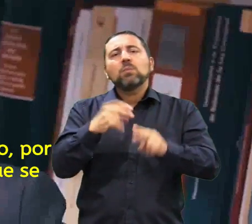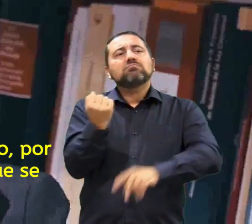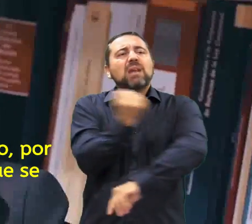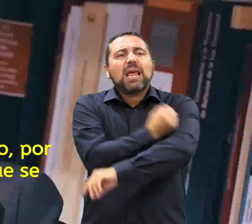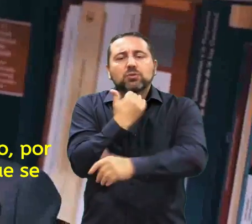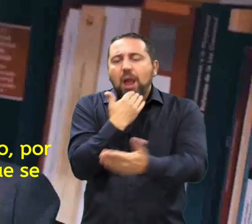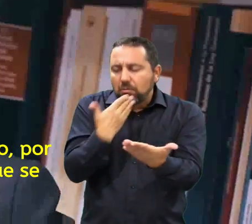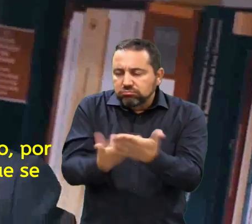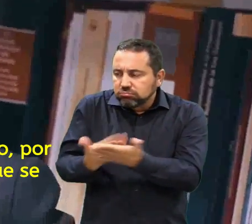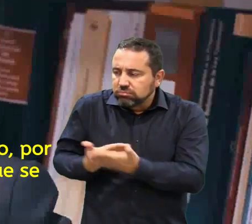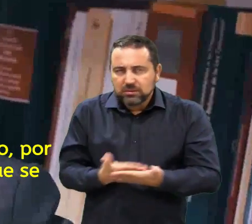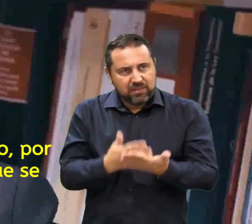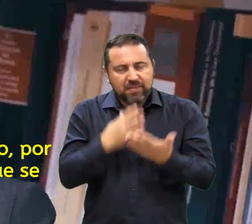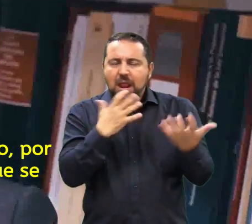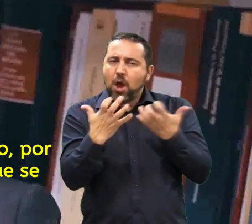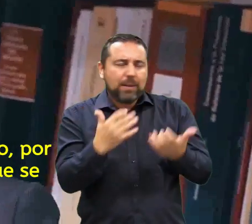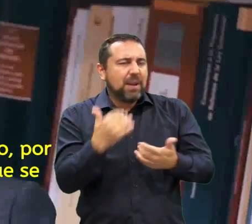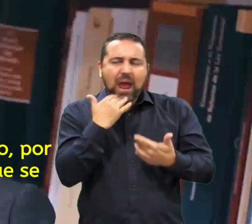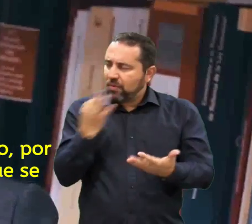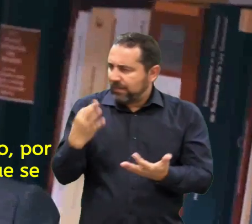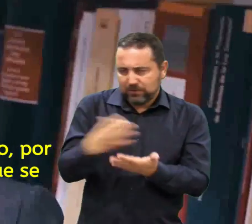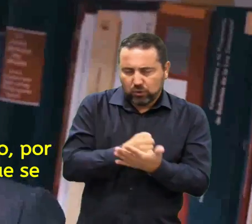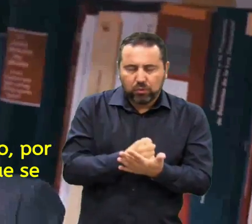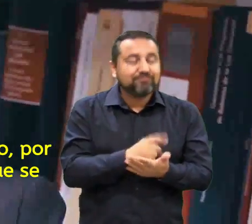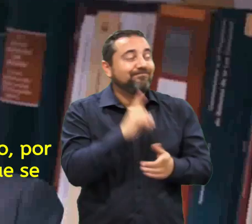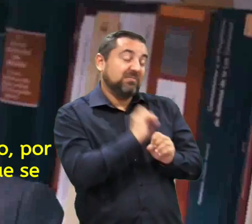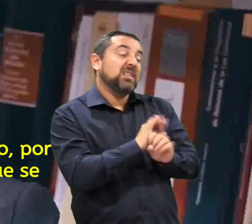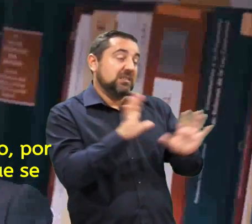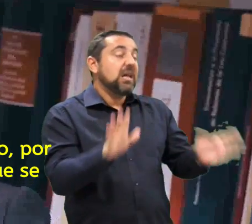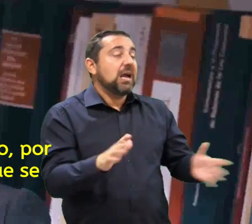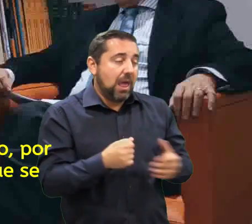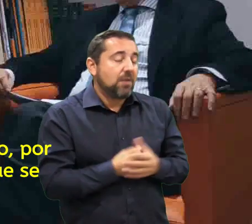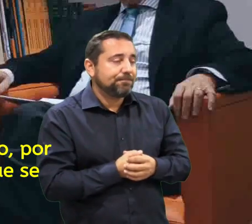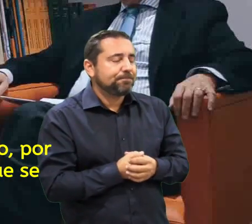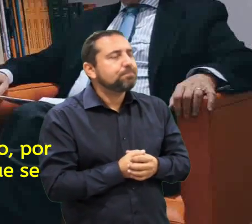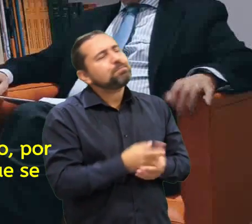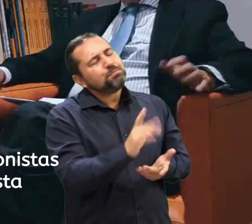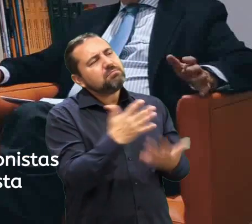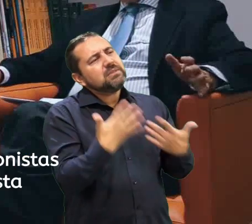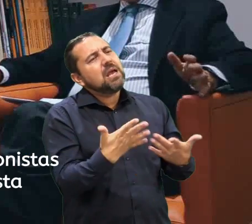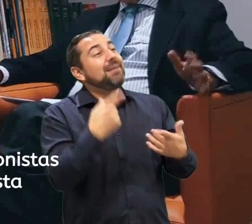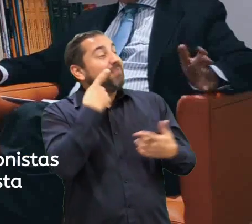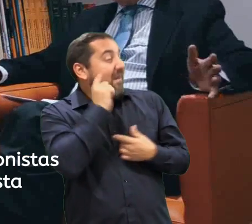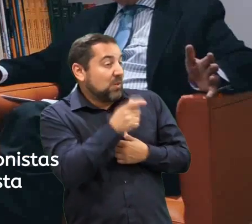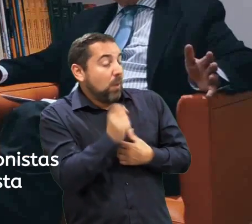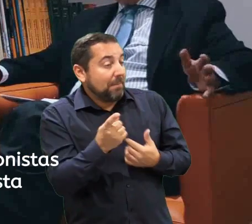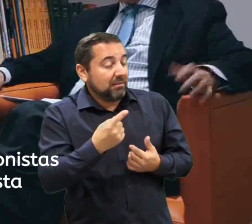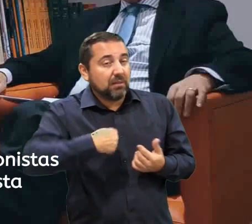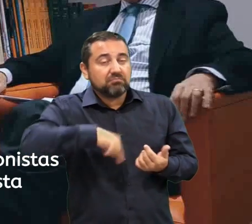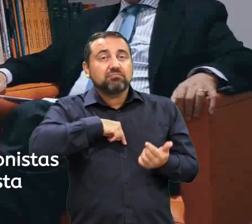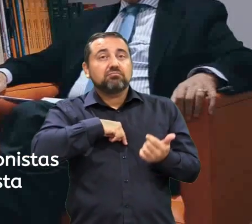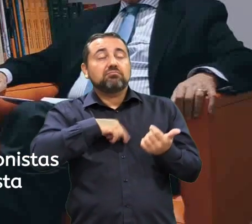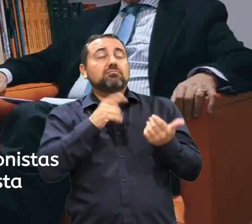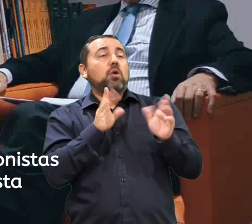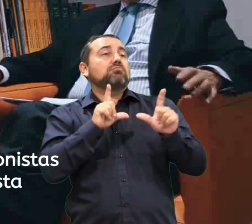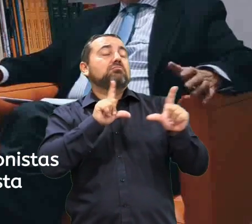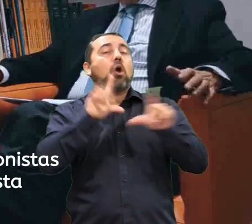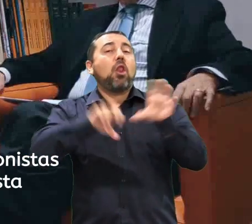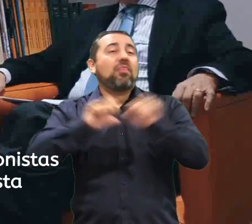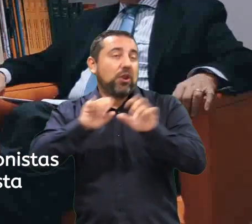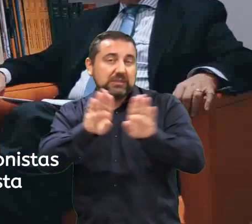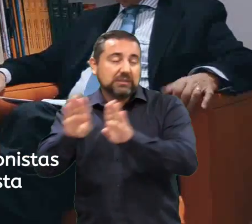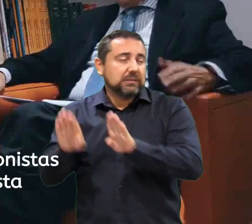una fotografía, un registro gráfico de la obra que se trate. Es algo muy sencillo. Las compras, habitualmente,